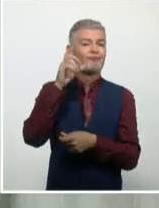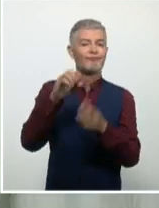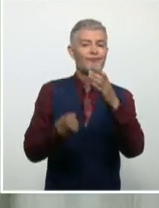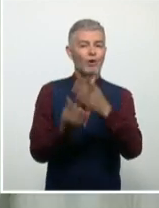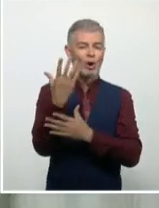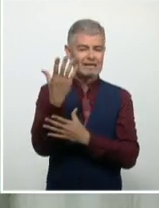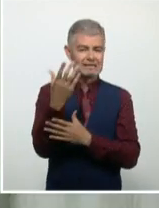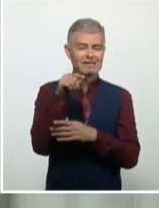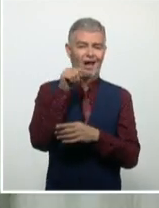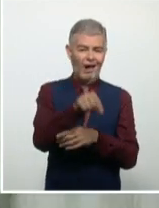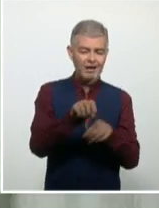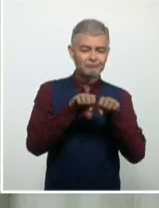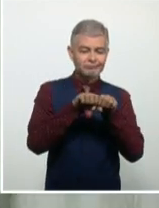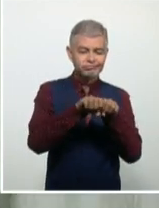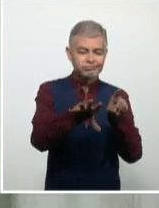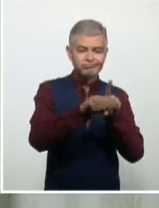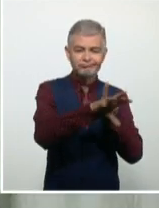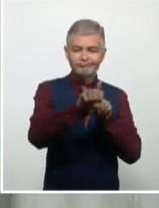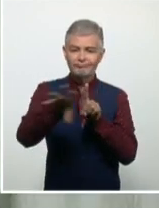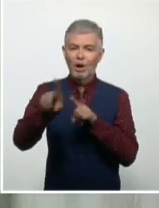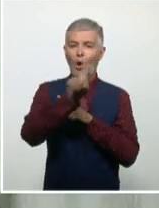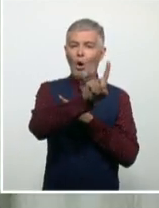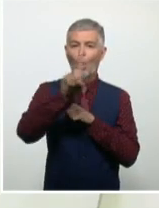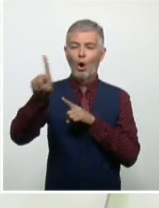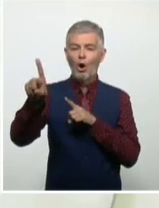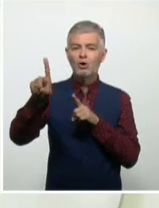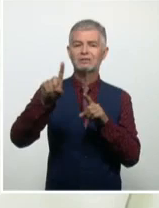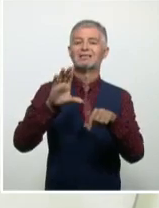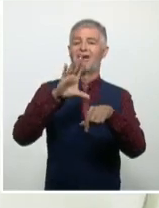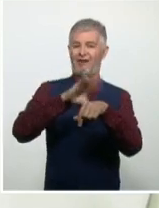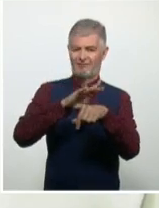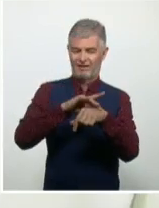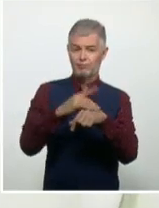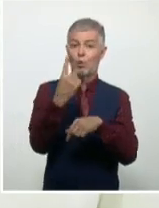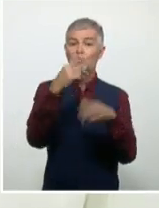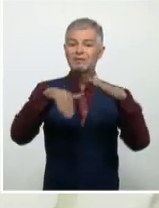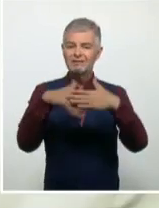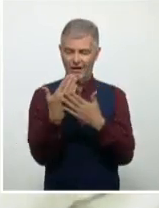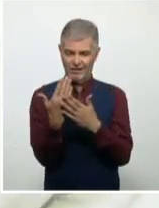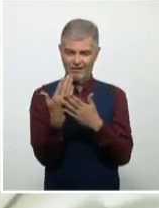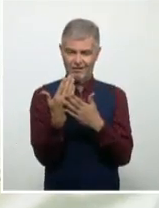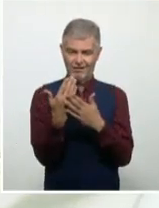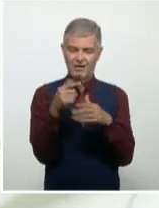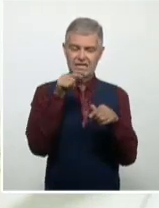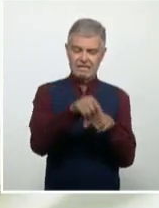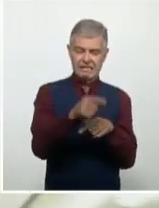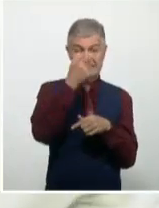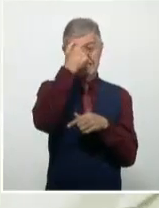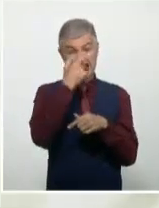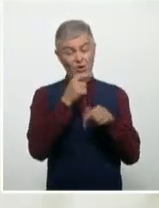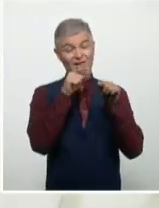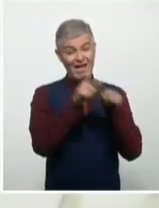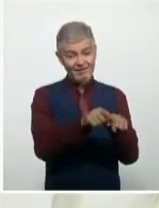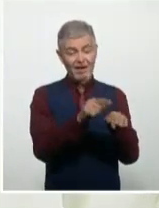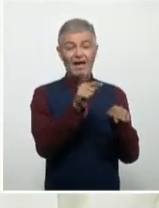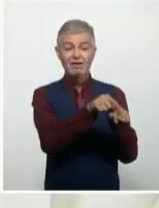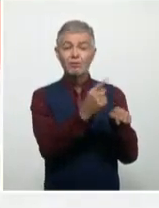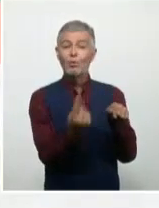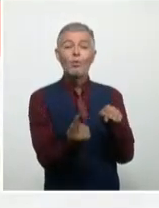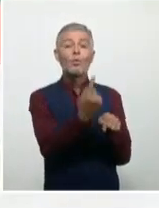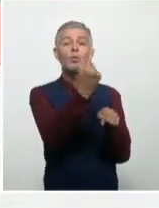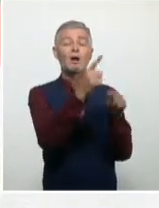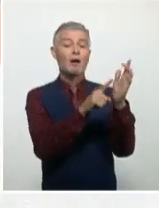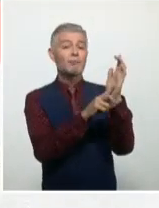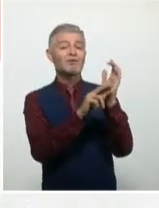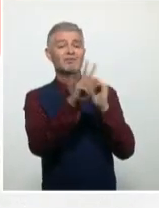local donde se revelaron 11 casos positivos en una sola jornada, ubican al territorio avileño como una de las provincias